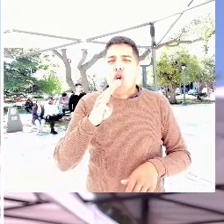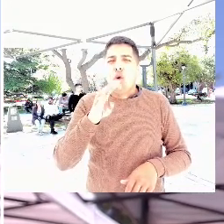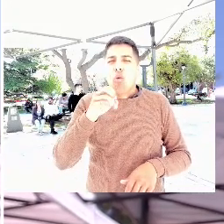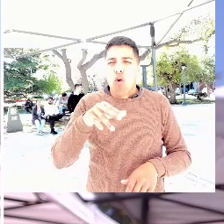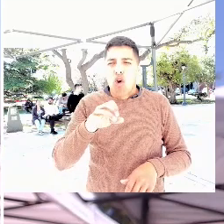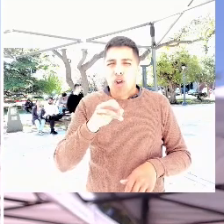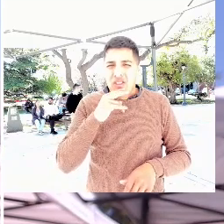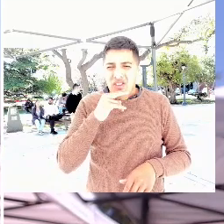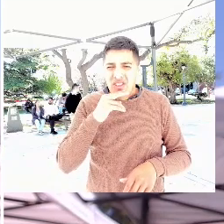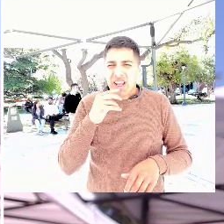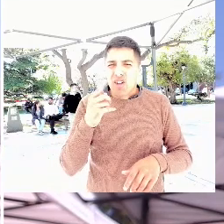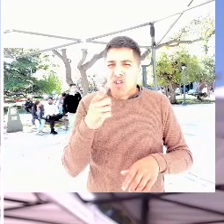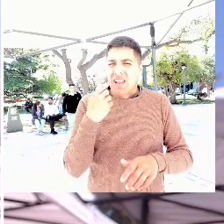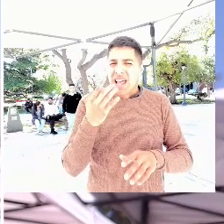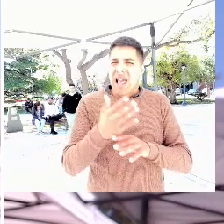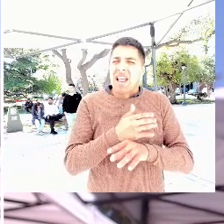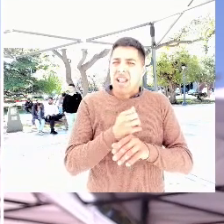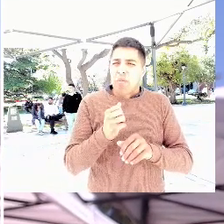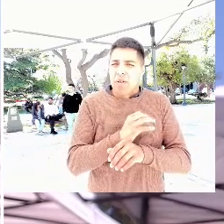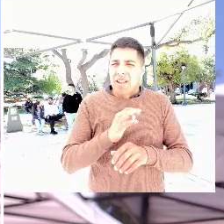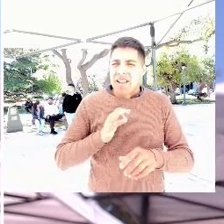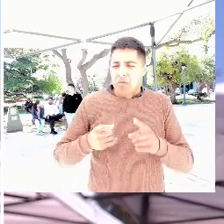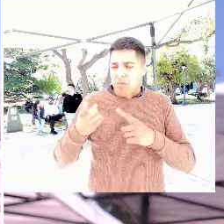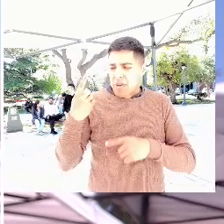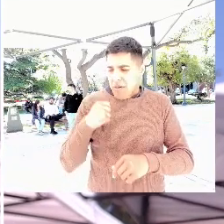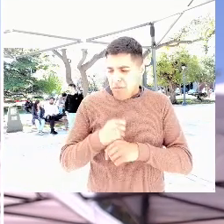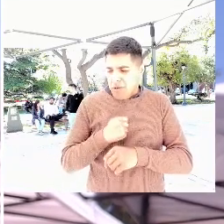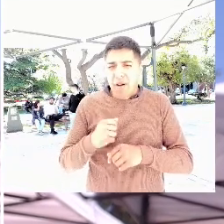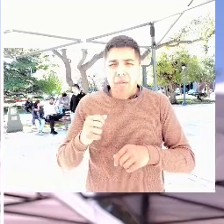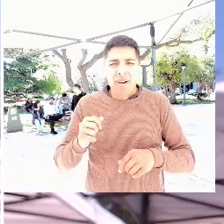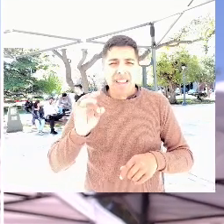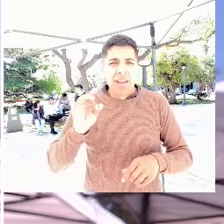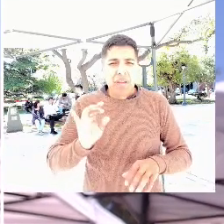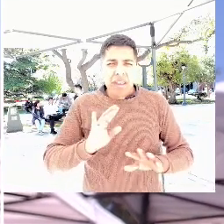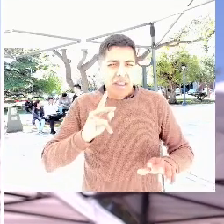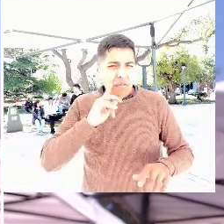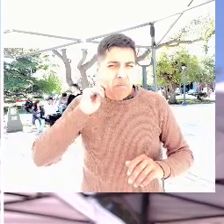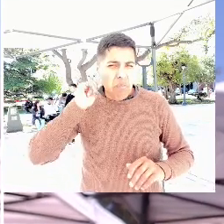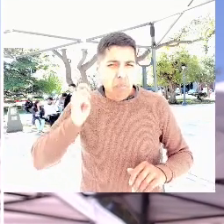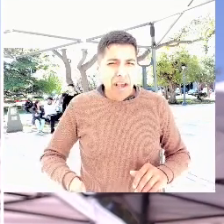aprobamos el año pasado, justamente para darle la herramienta